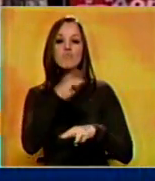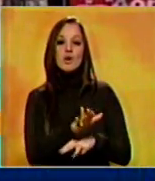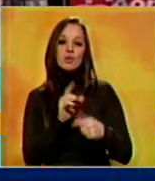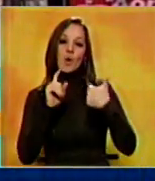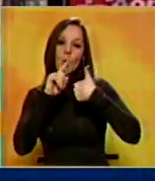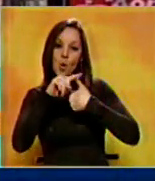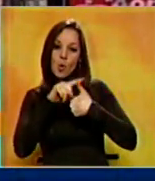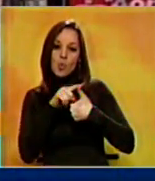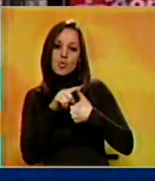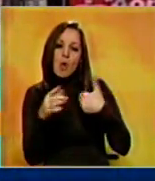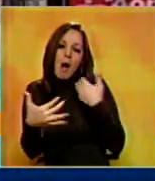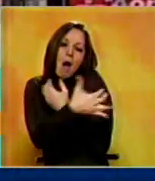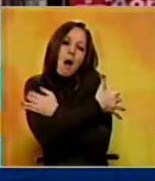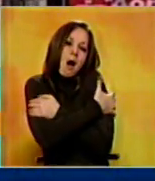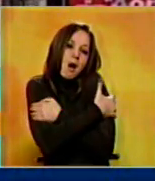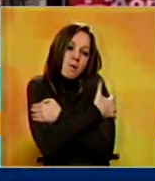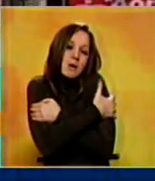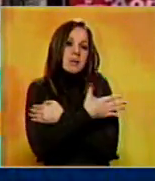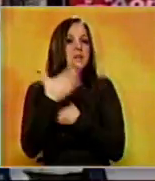seguía abrazado al cuerpo de su madre